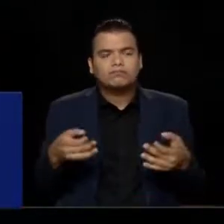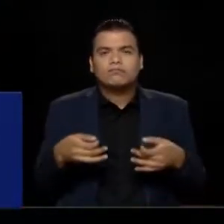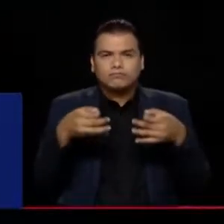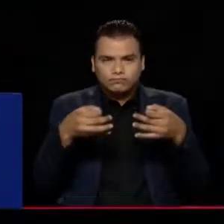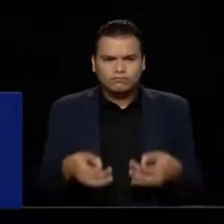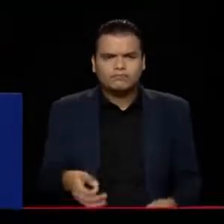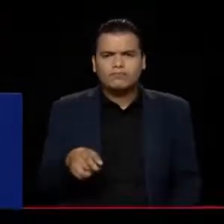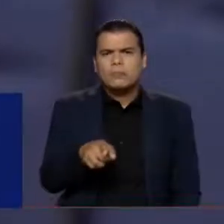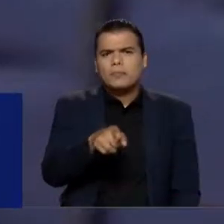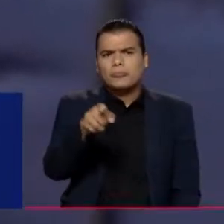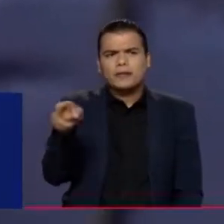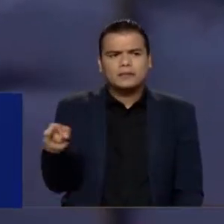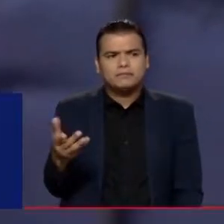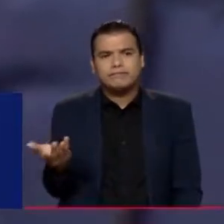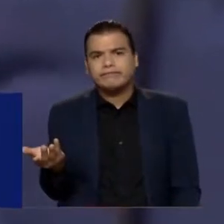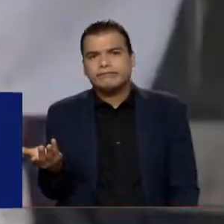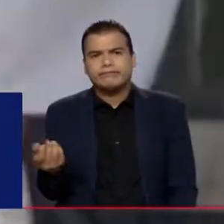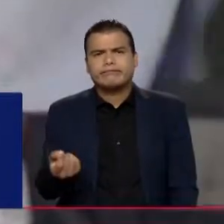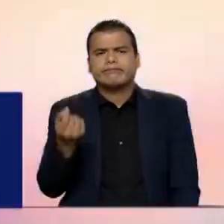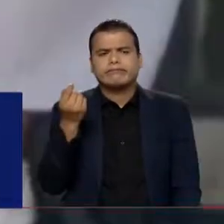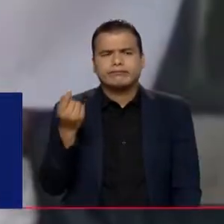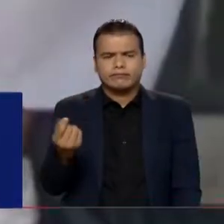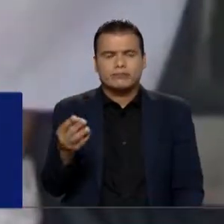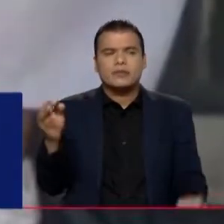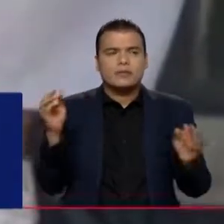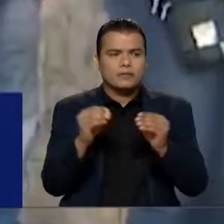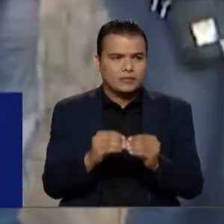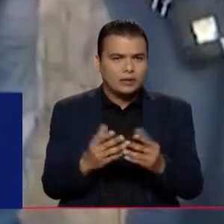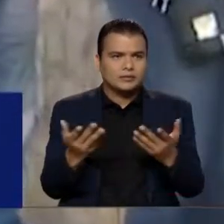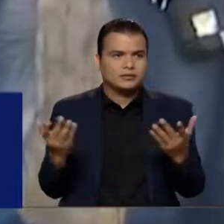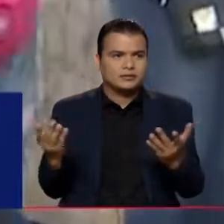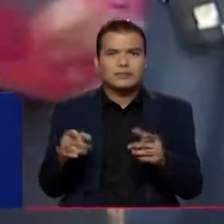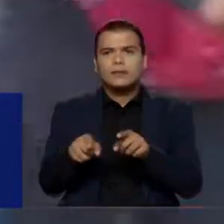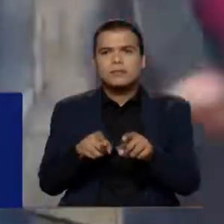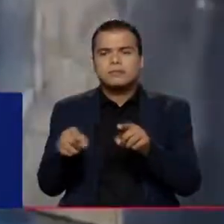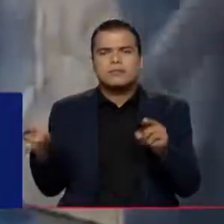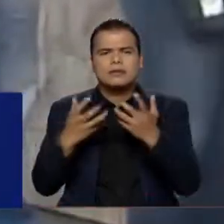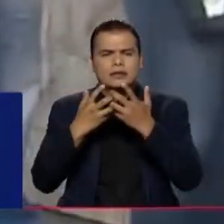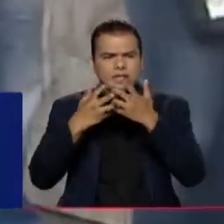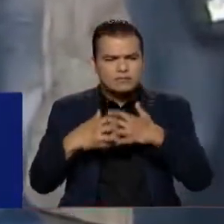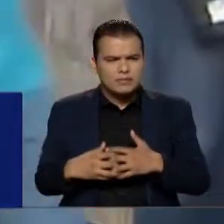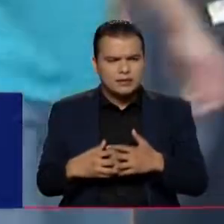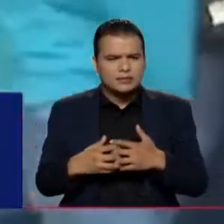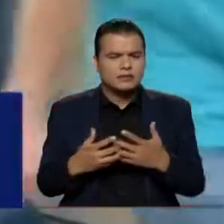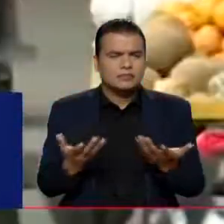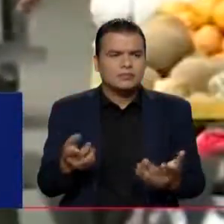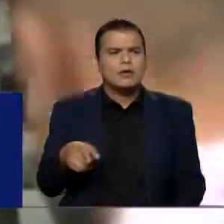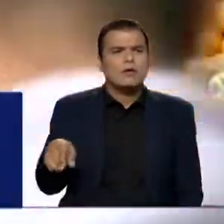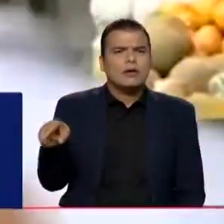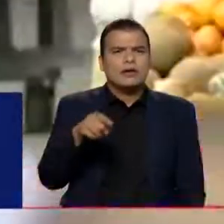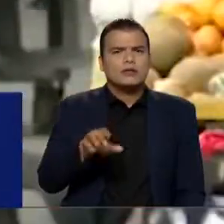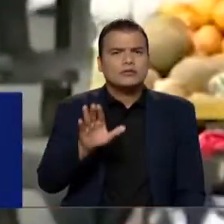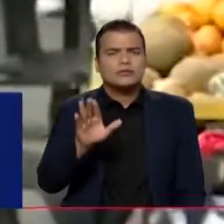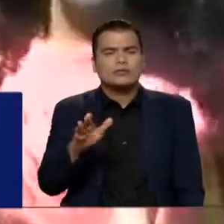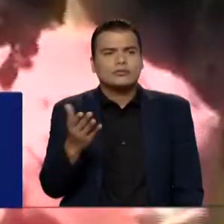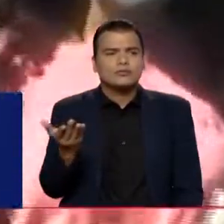esas ya acabaron. Otra preocupación es la falta de voluntad de algunas empresas para invertir en capital humano